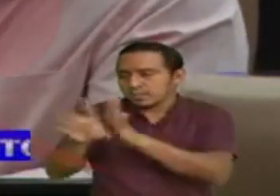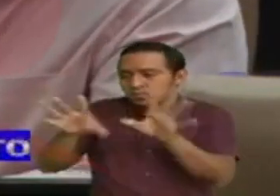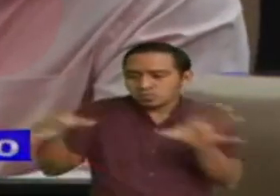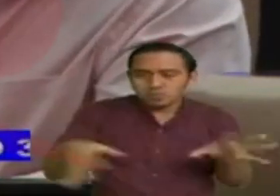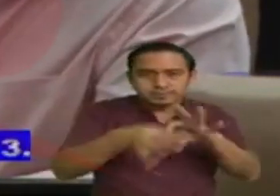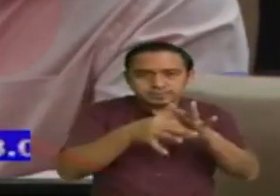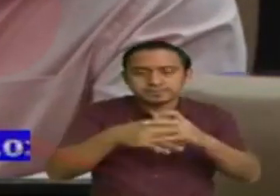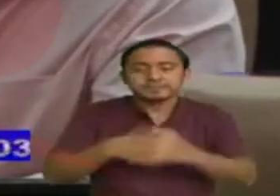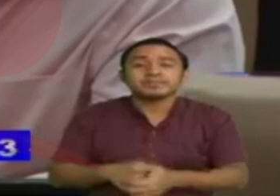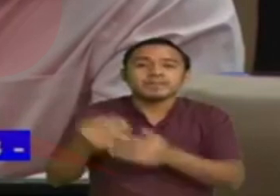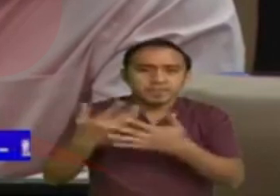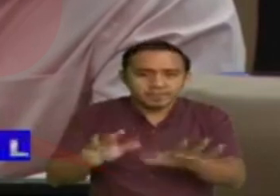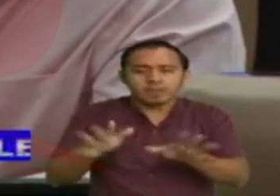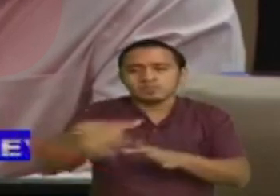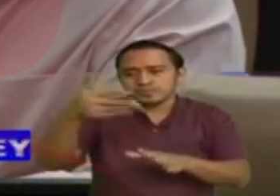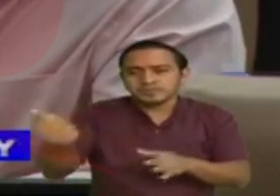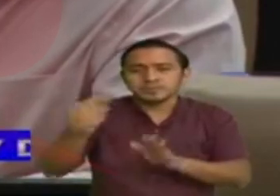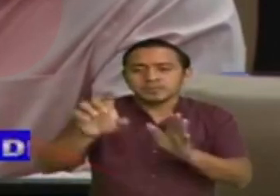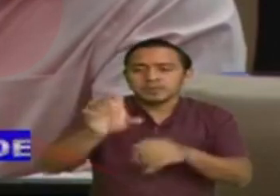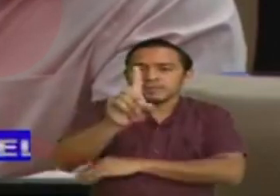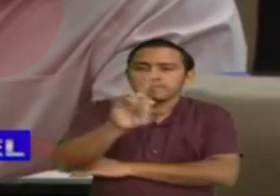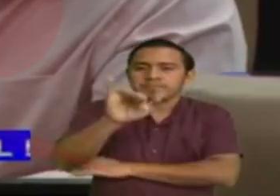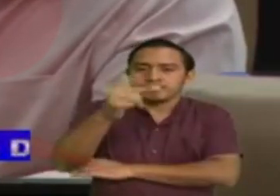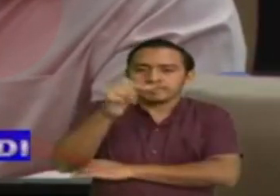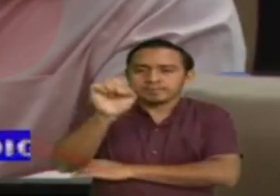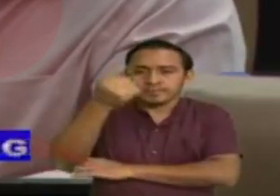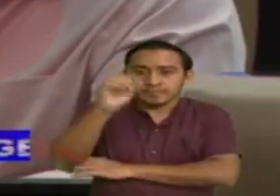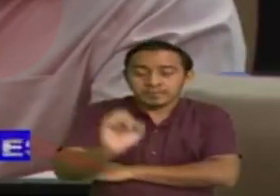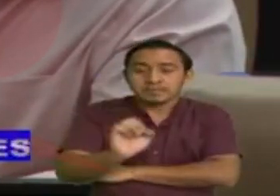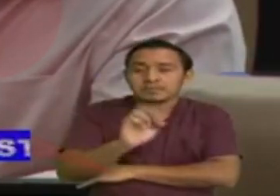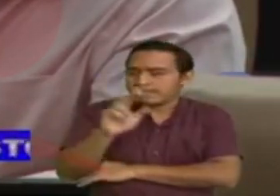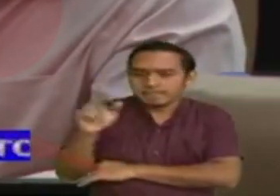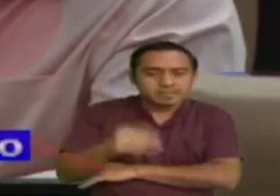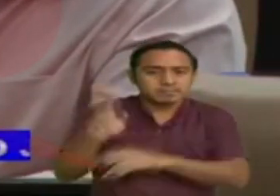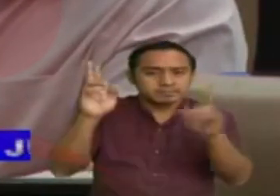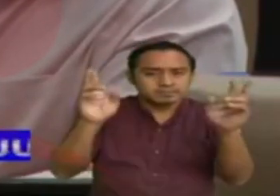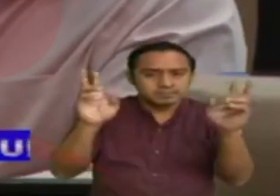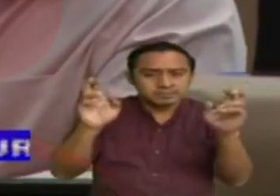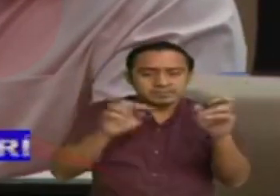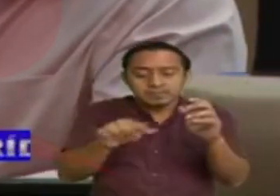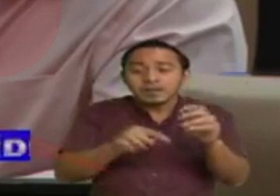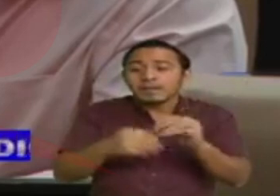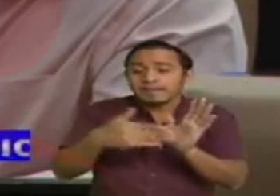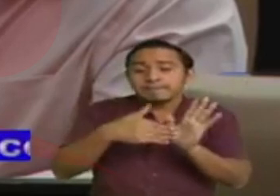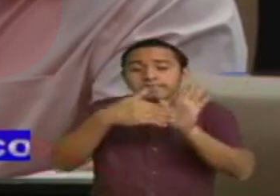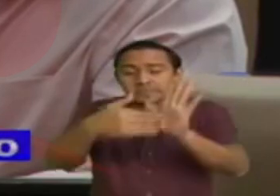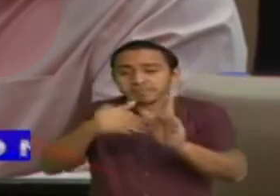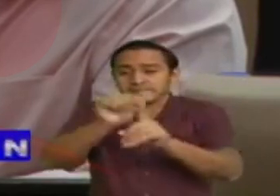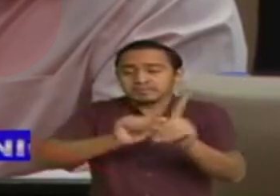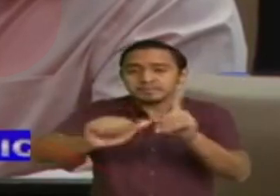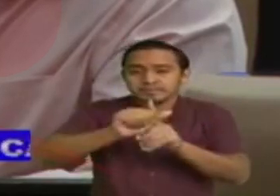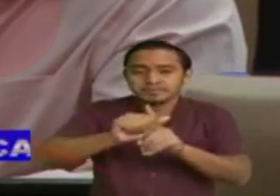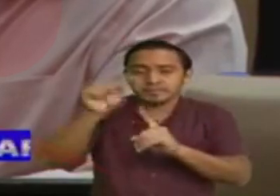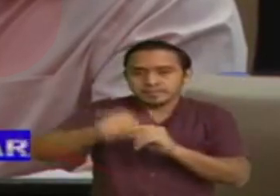Se han aprobado otros digestos jurídicos de otras materias, por lo que este mismo contexto la Comisión presenta ante el plenario de